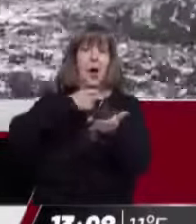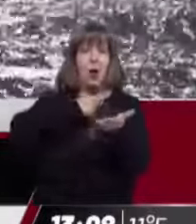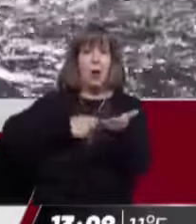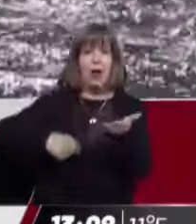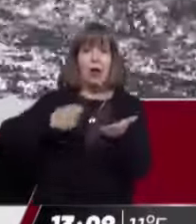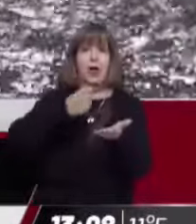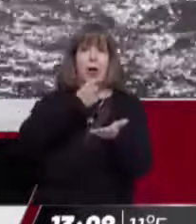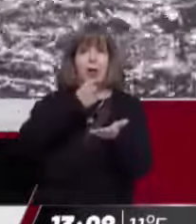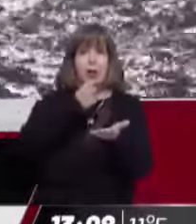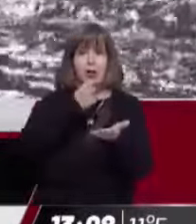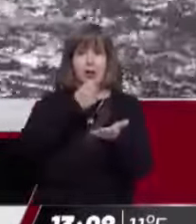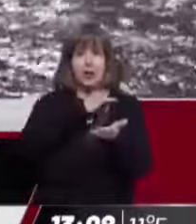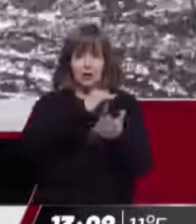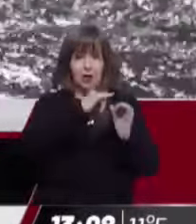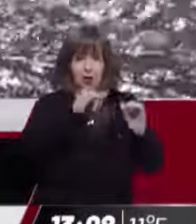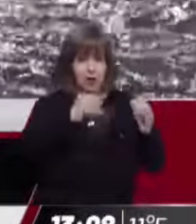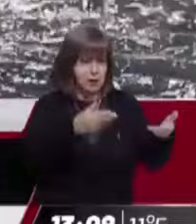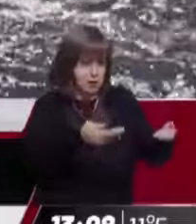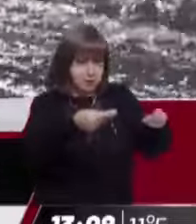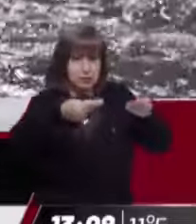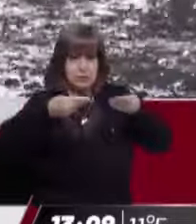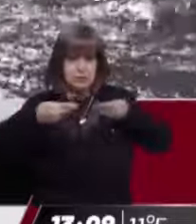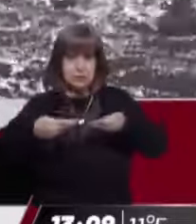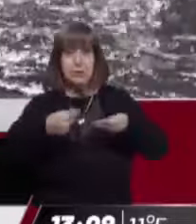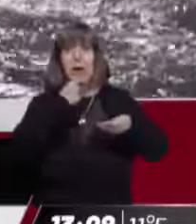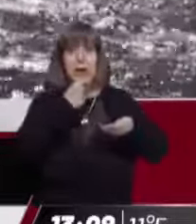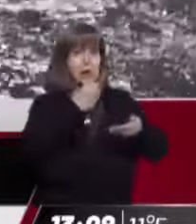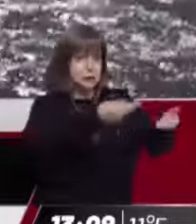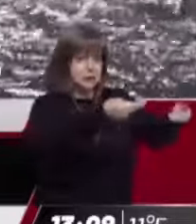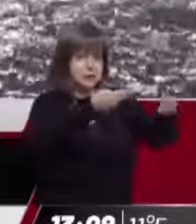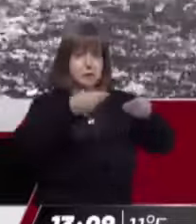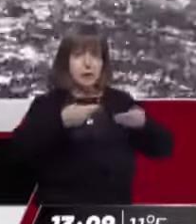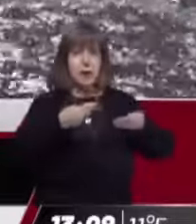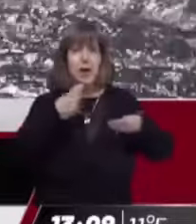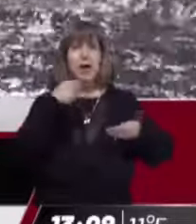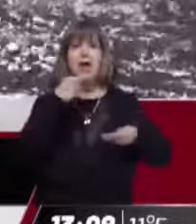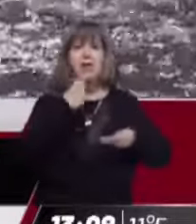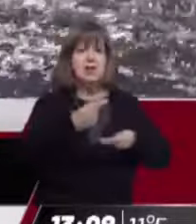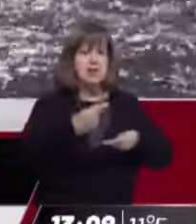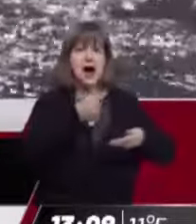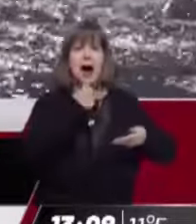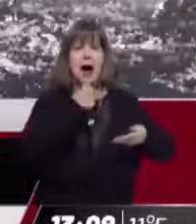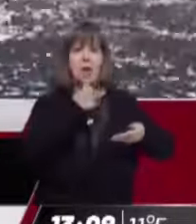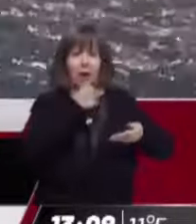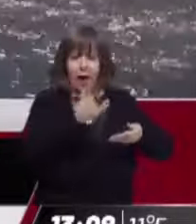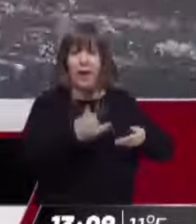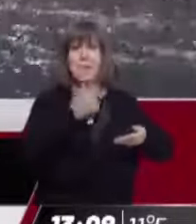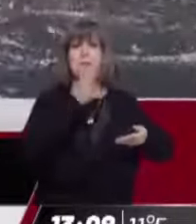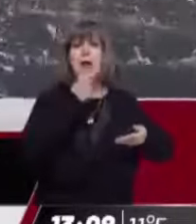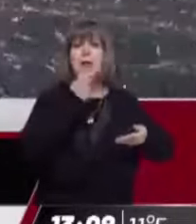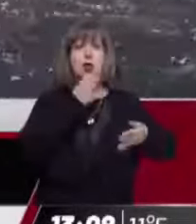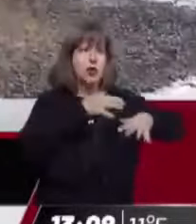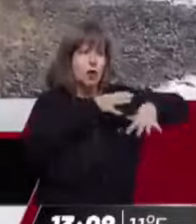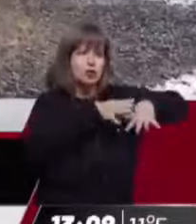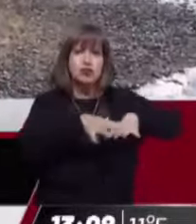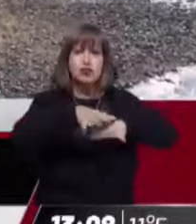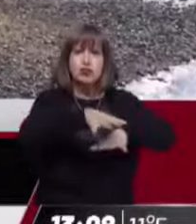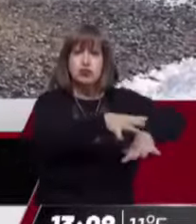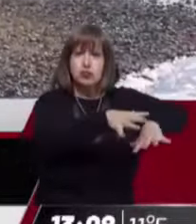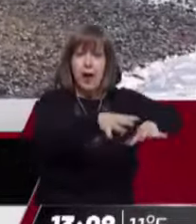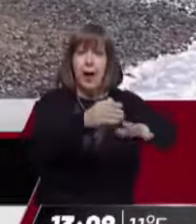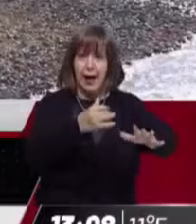gobierno mendocino, Sí. lo que demuestran es que en el sistema hay agua, que es